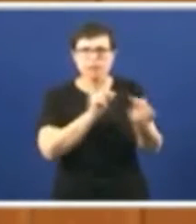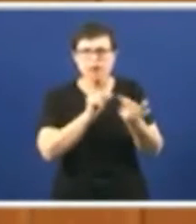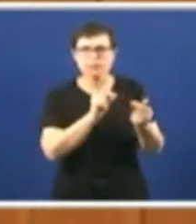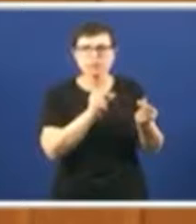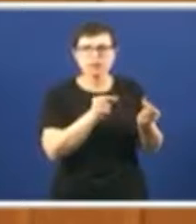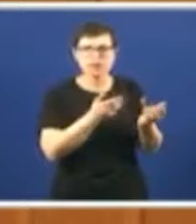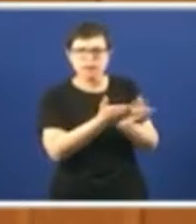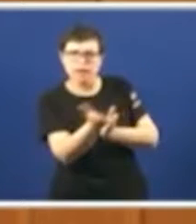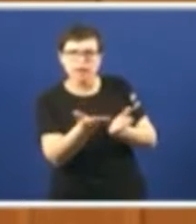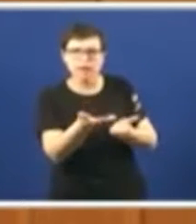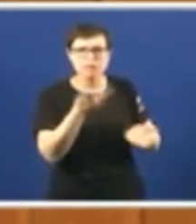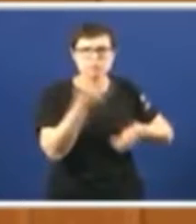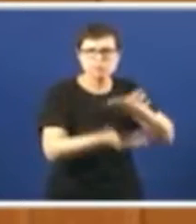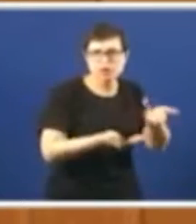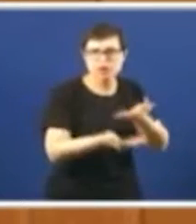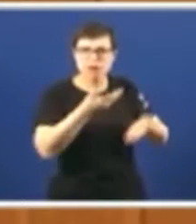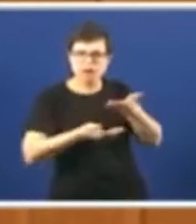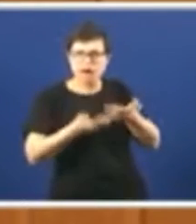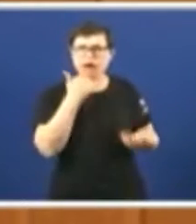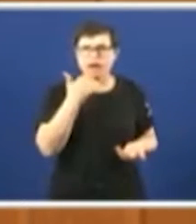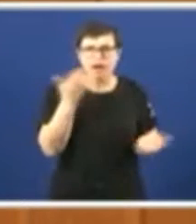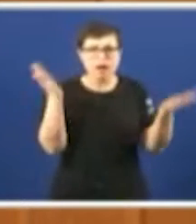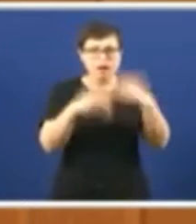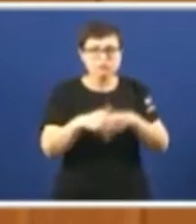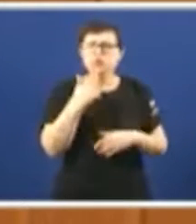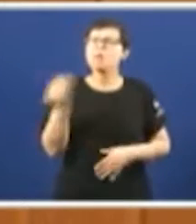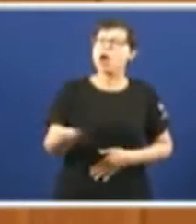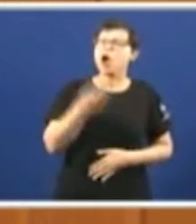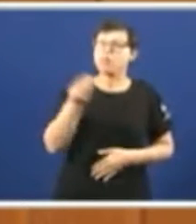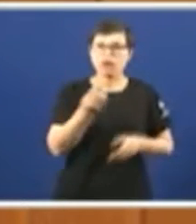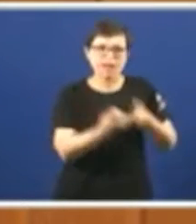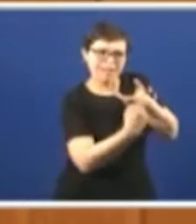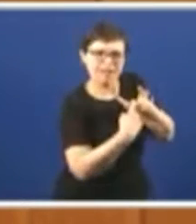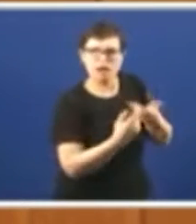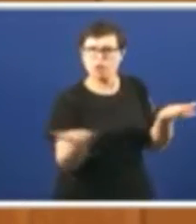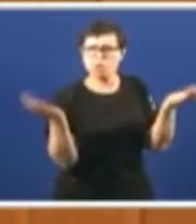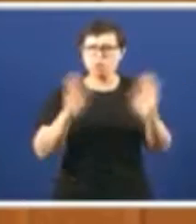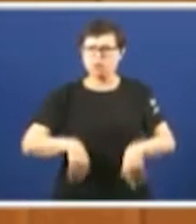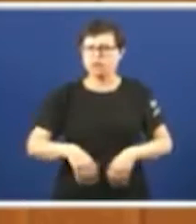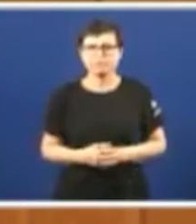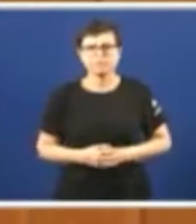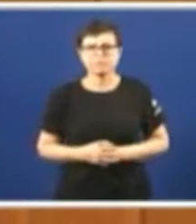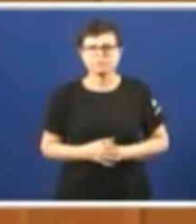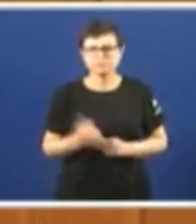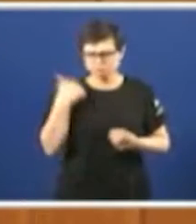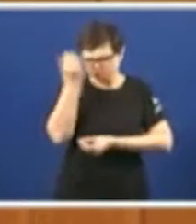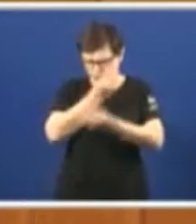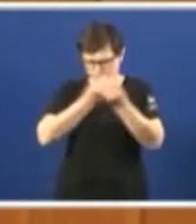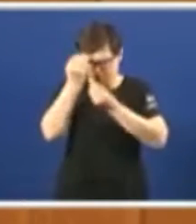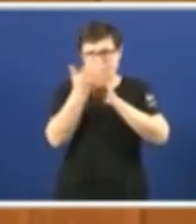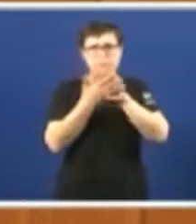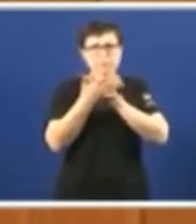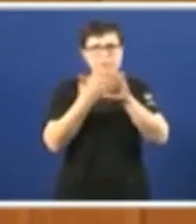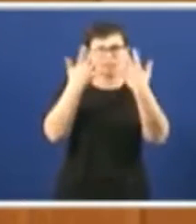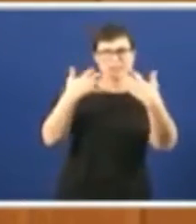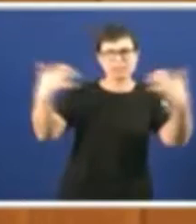E logo, algunhas veces din que sempre se pode mellorar, pero deciden non facelo. Nos preguntámonos por que cando se fala de ensino nesta Cámara